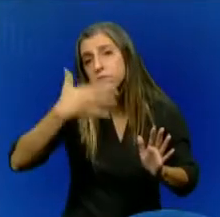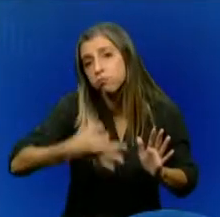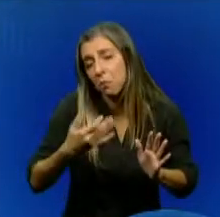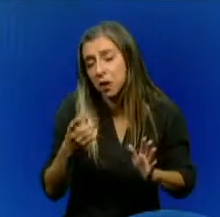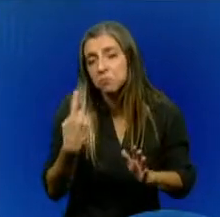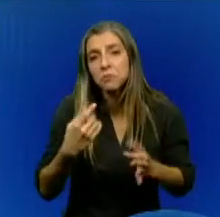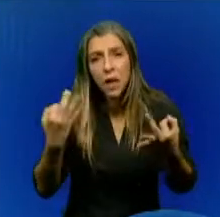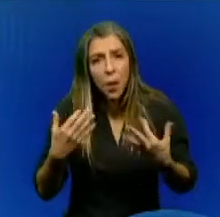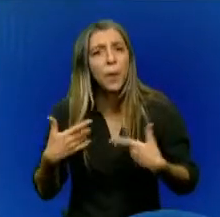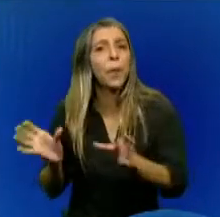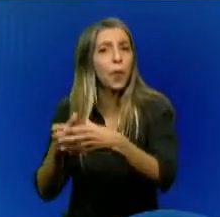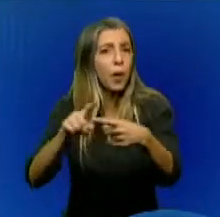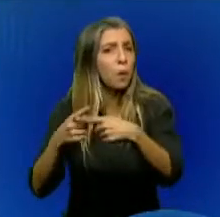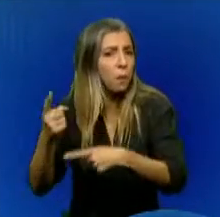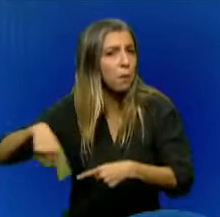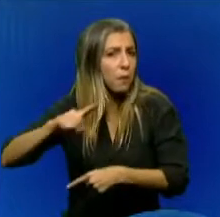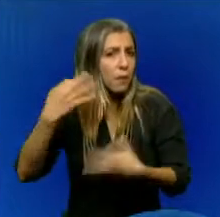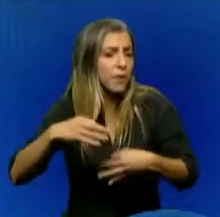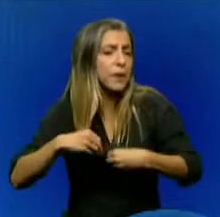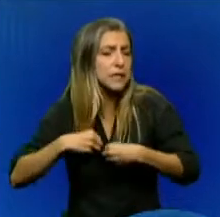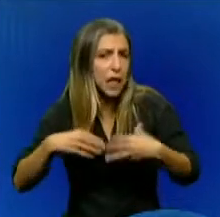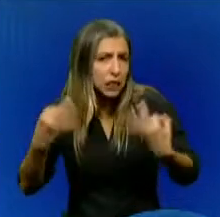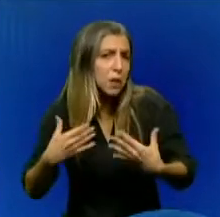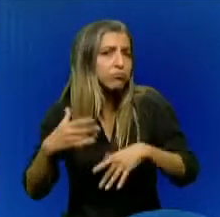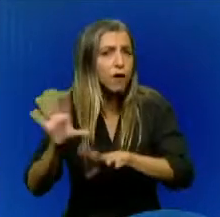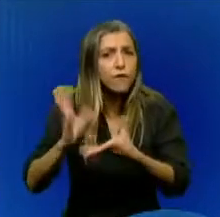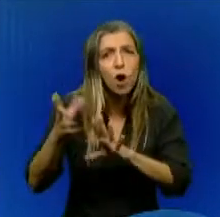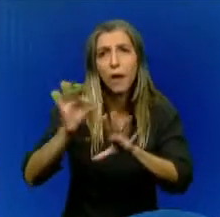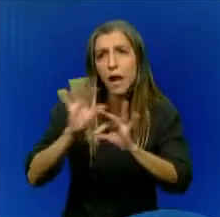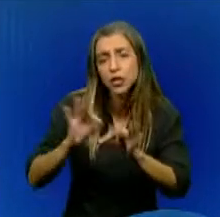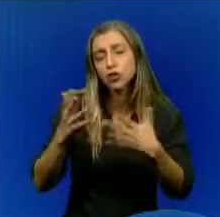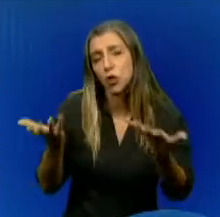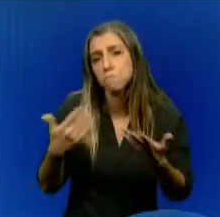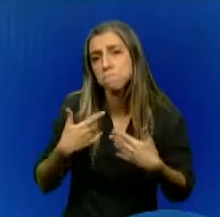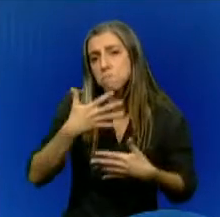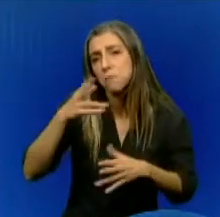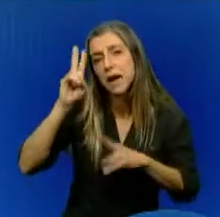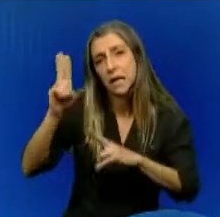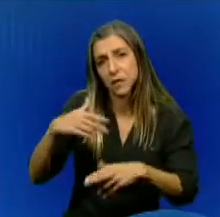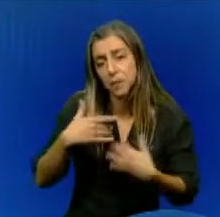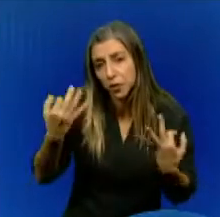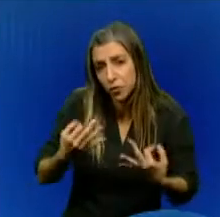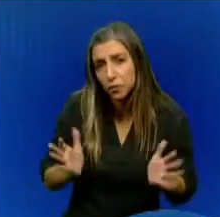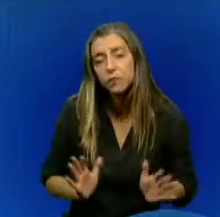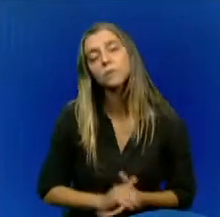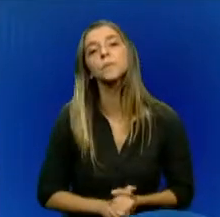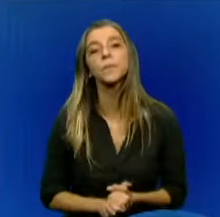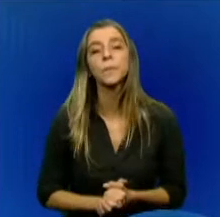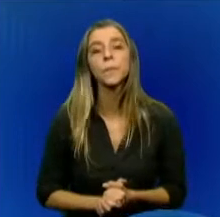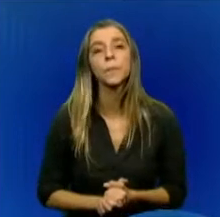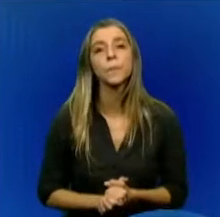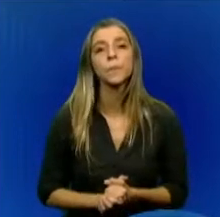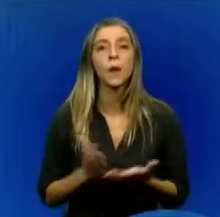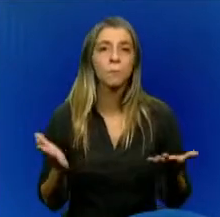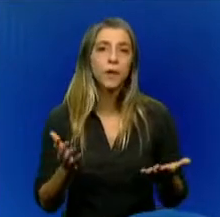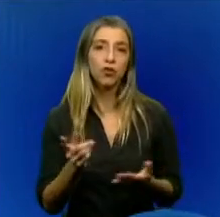que ha sido menoscabado su capacidad de elegir o de ser elegido. Así que, de alguna manera,